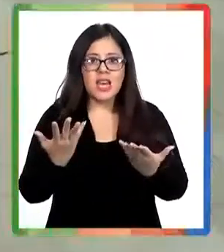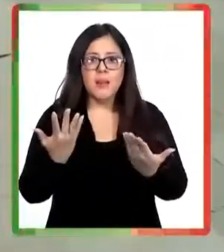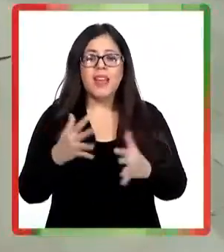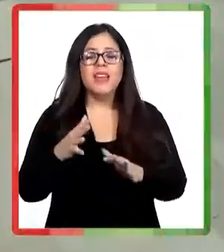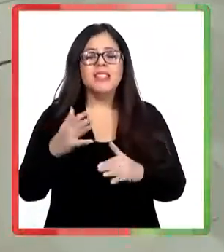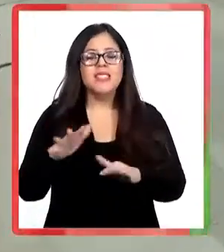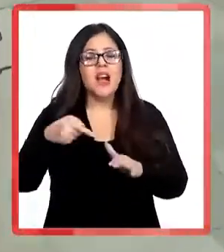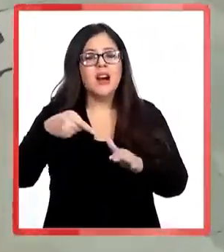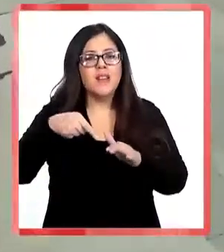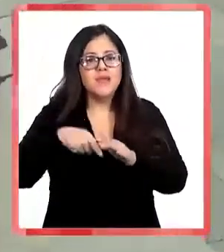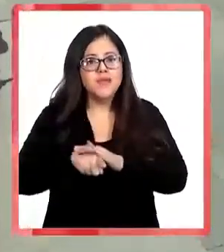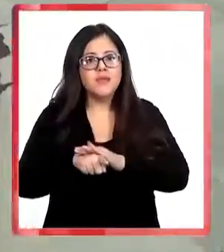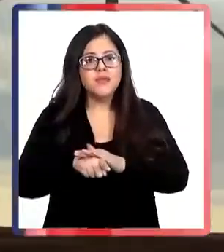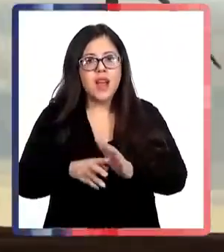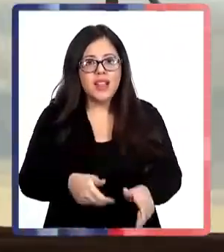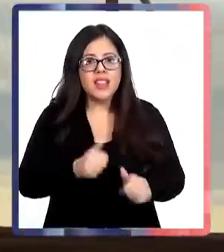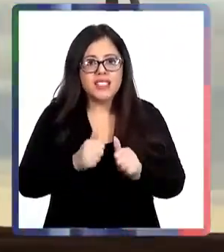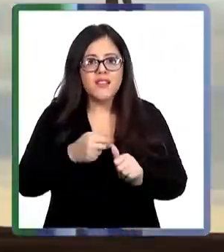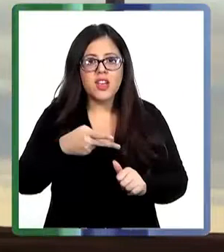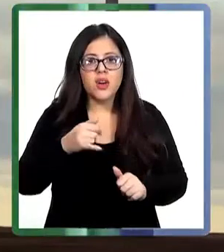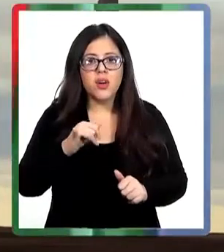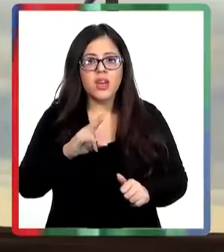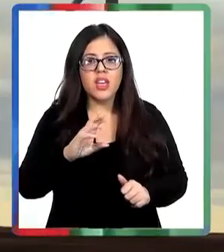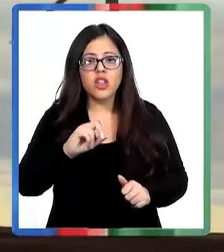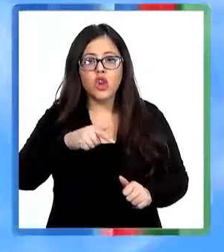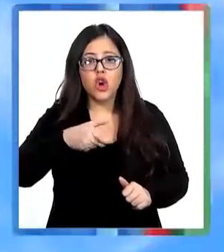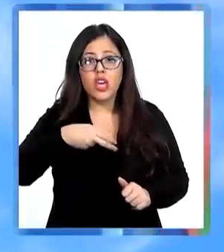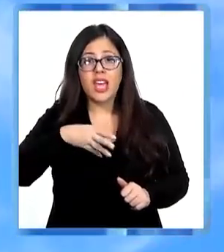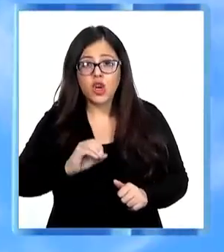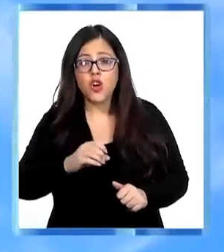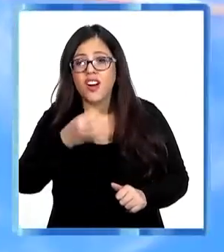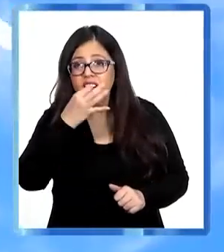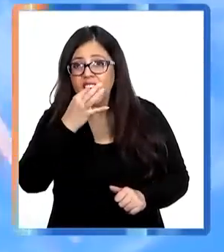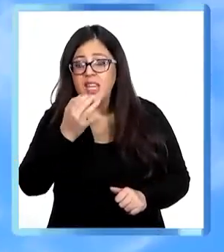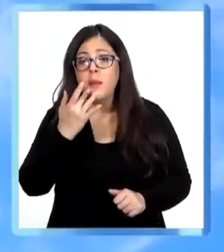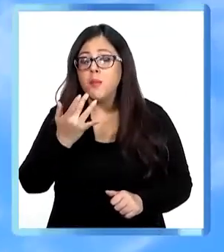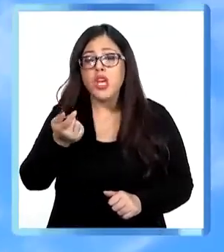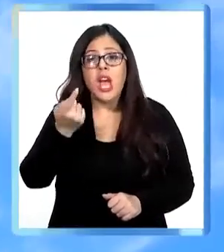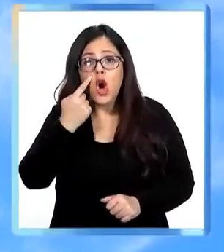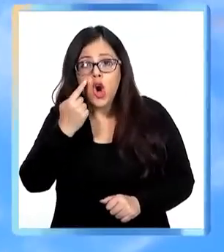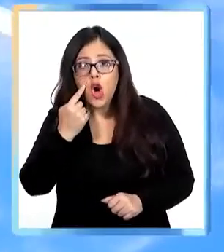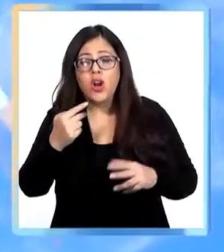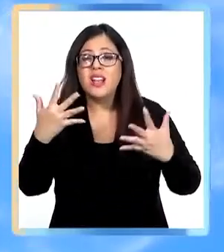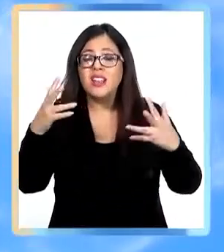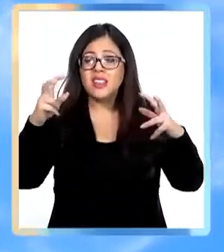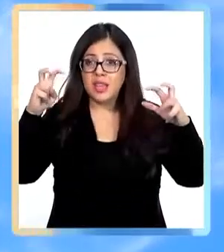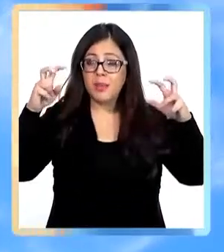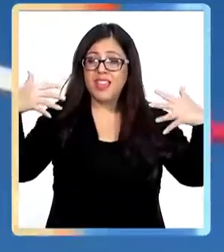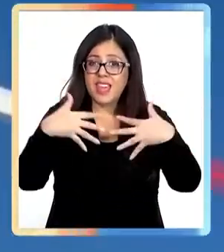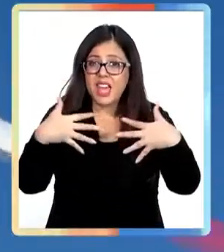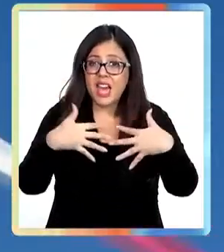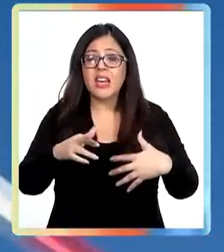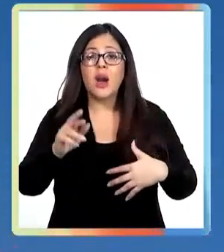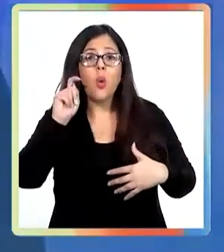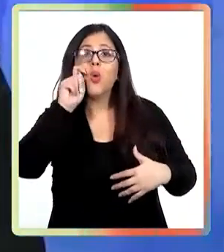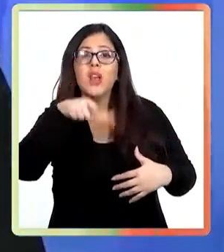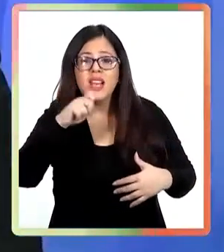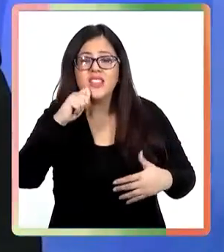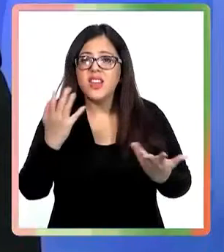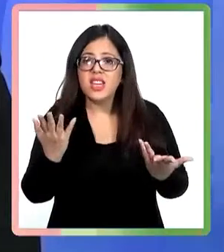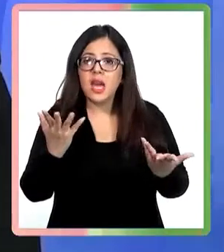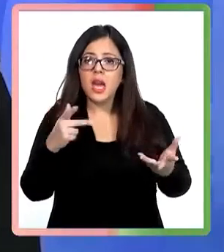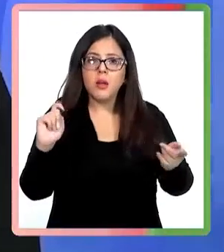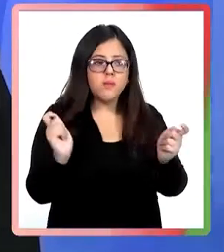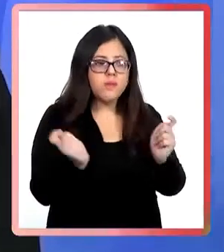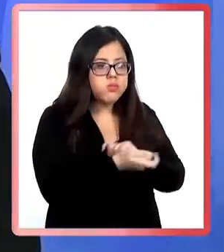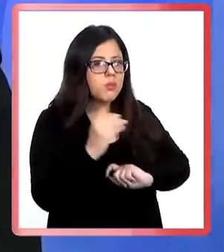de lleno a el desafío del hidrógeno verde, que tenemos que hacerlo bien. La guerra en Ucrania, una de las cosas que ha generado es la